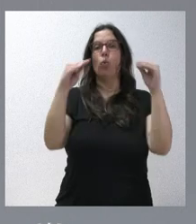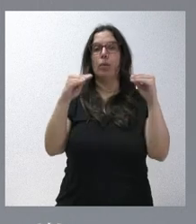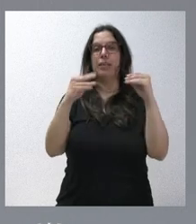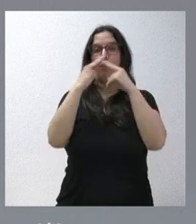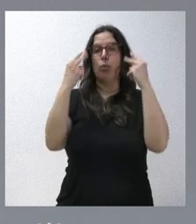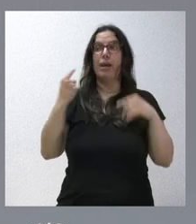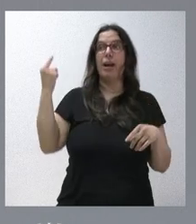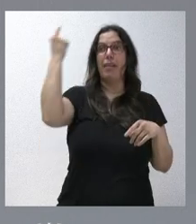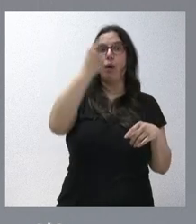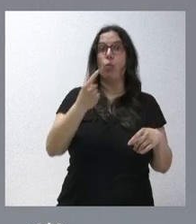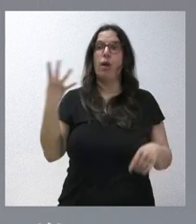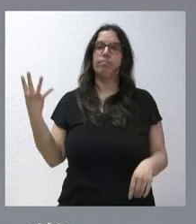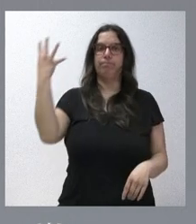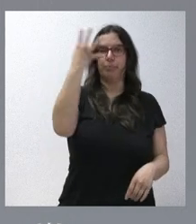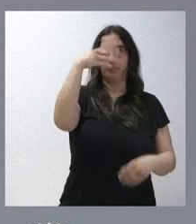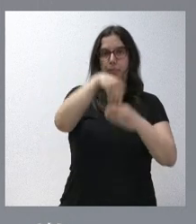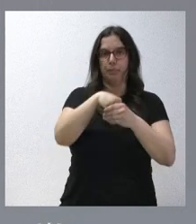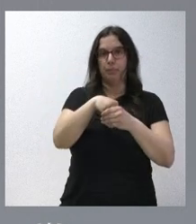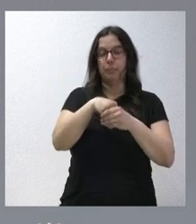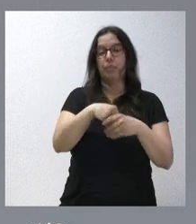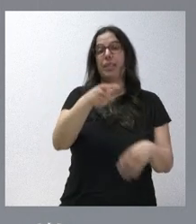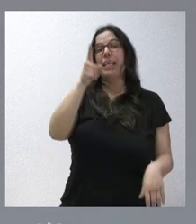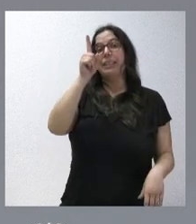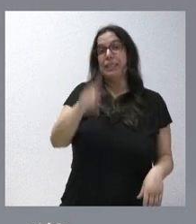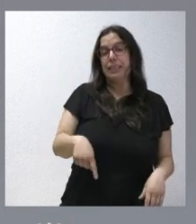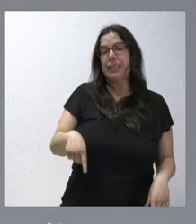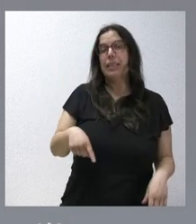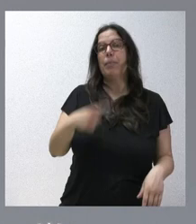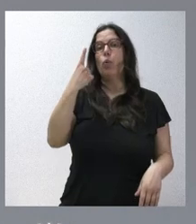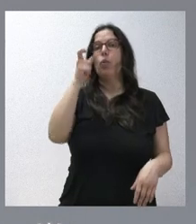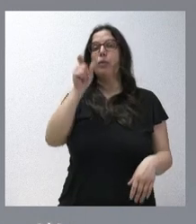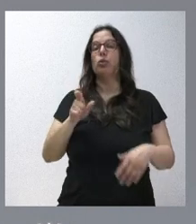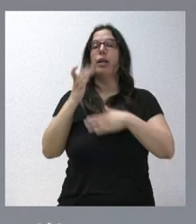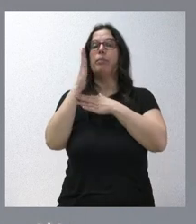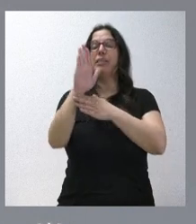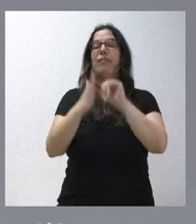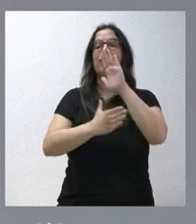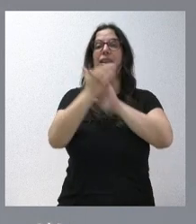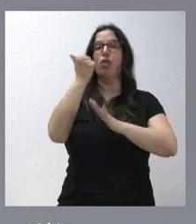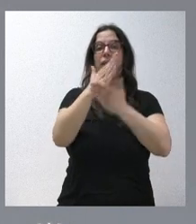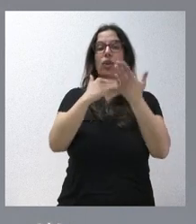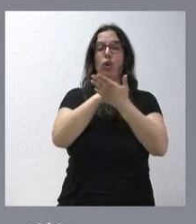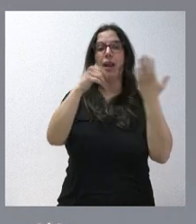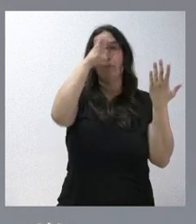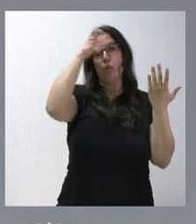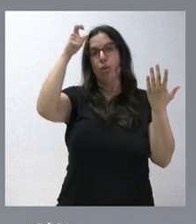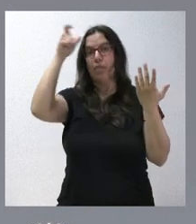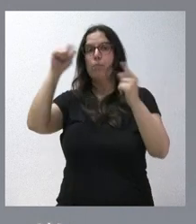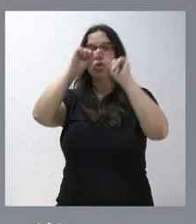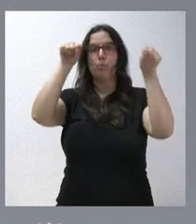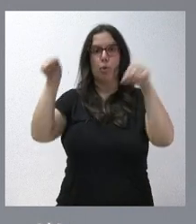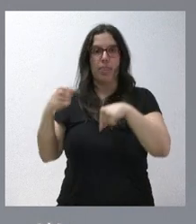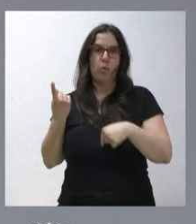públicas de Castilla y león y Asimismo existirá un representante de la Federación de municipios y